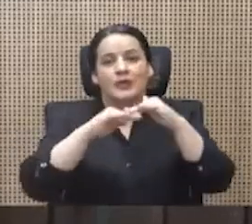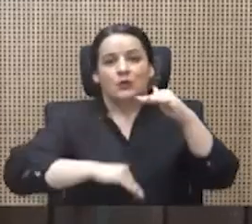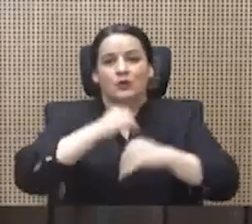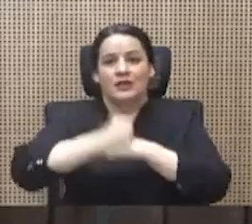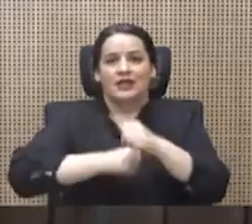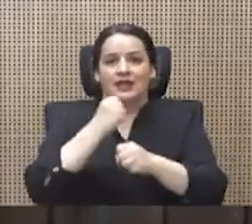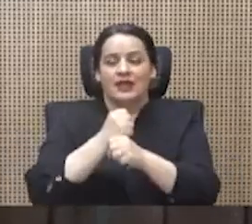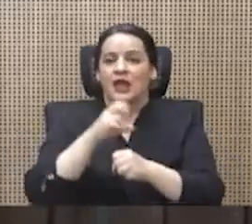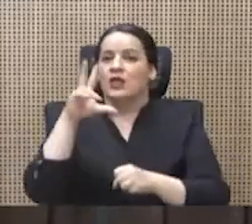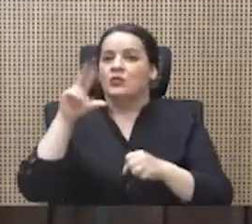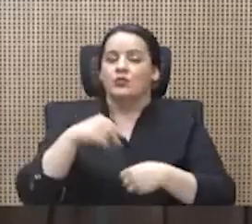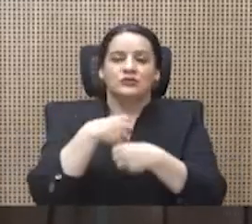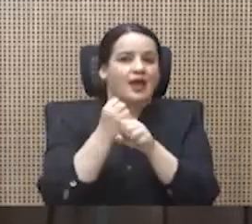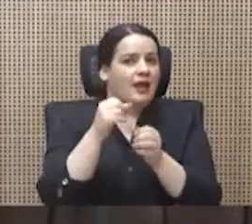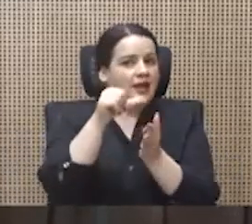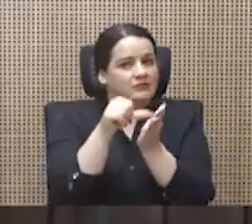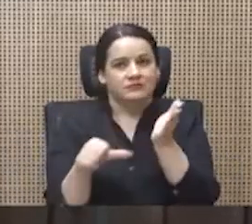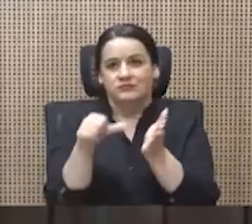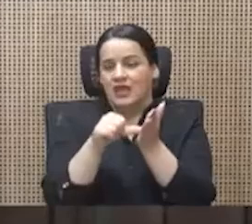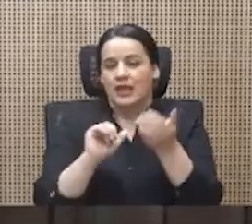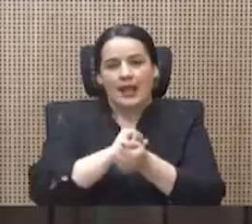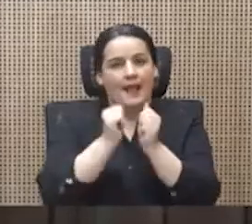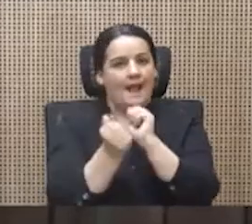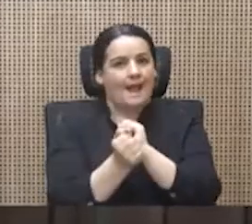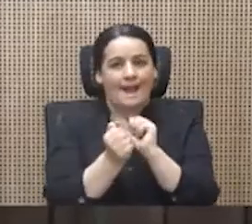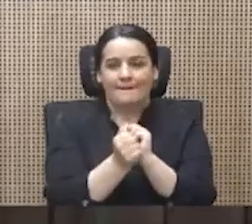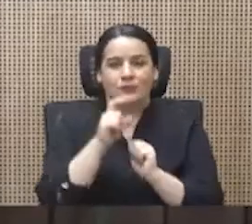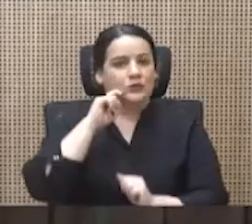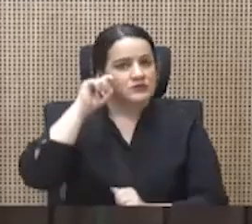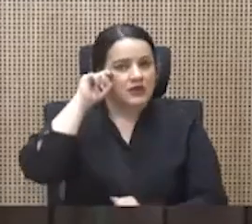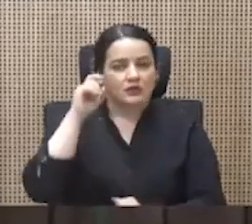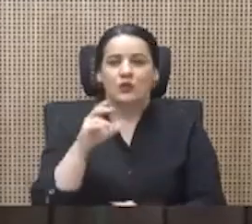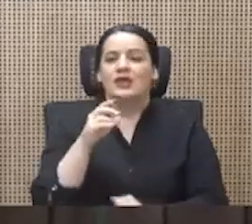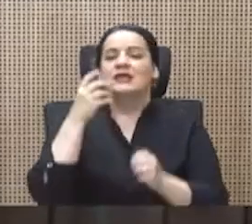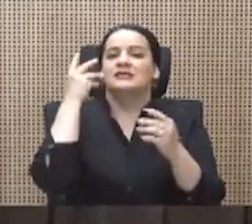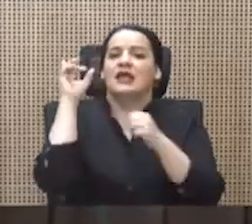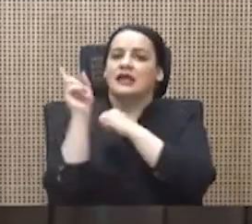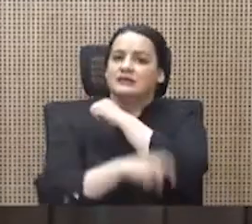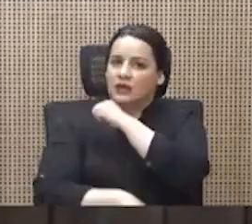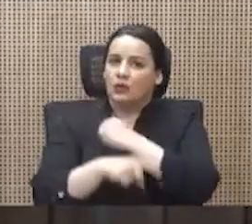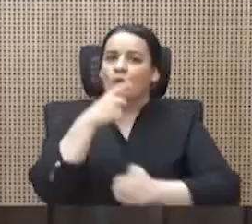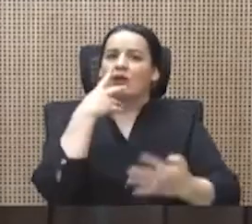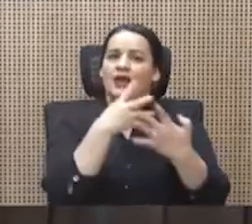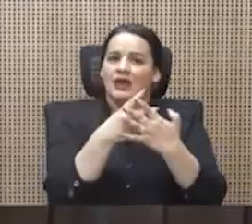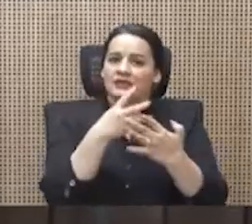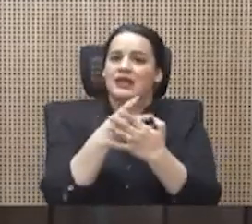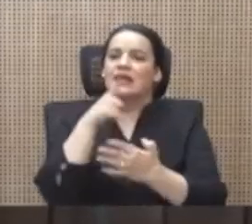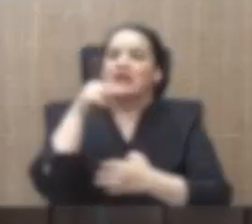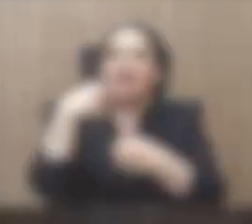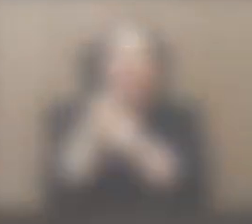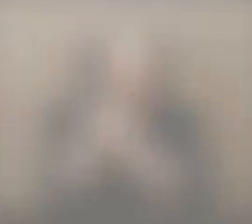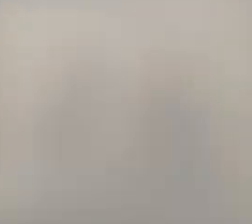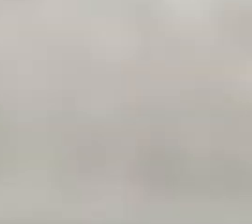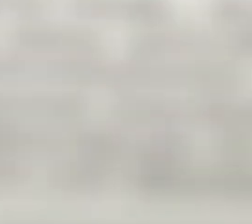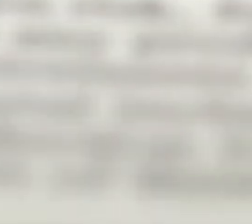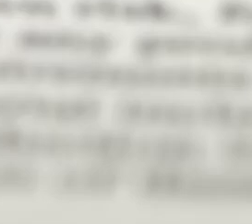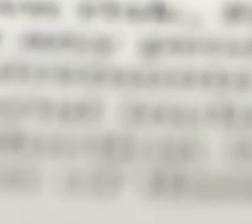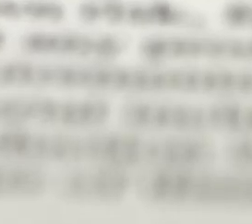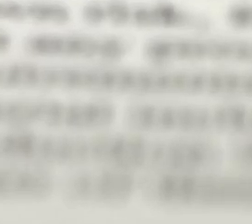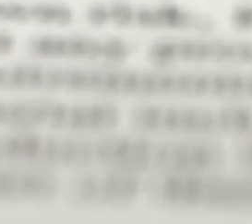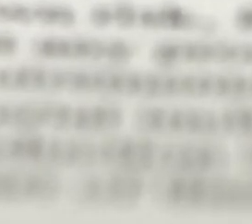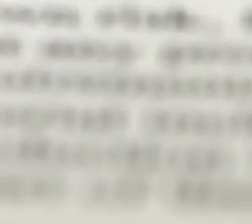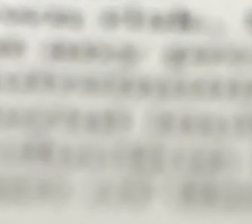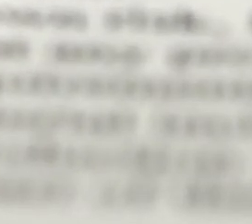edad se sometan a tratamientos y cirugías de cambio de género y se castigue con cárcel a quien realice estos procedimientos Gracias y